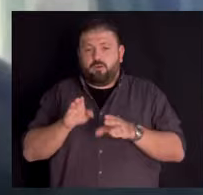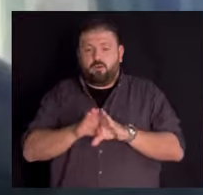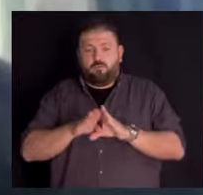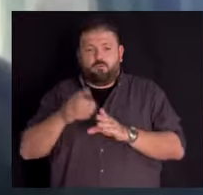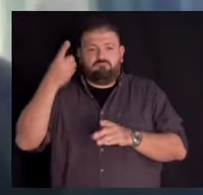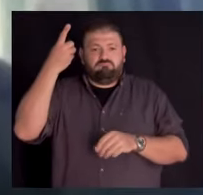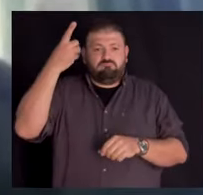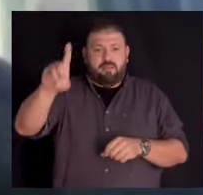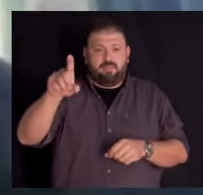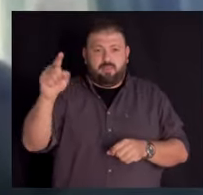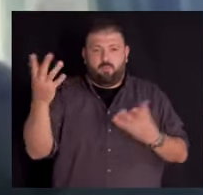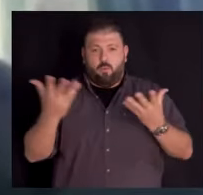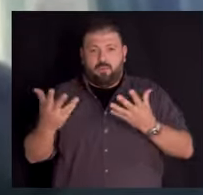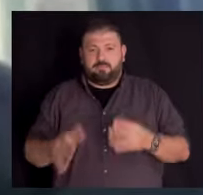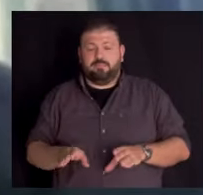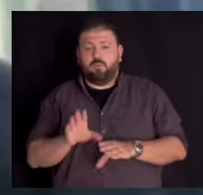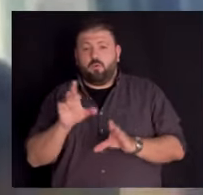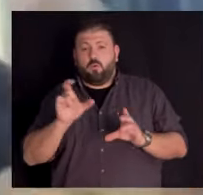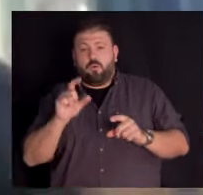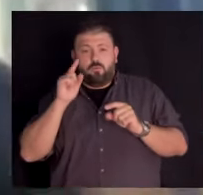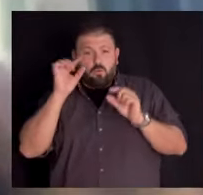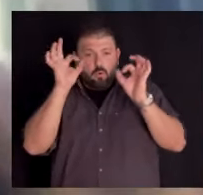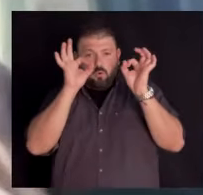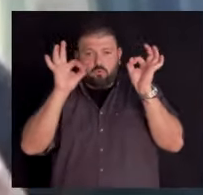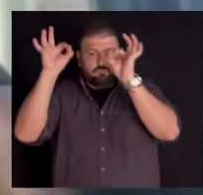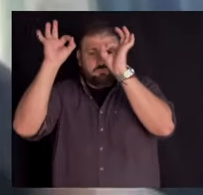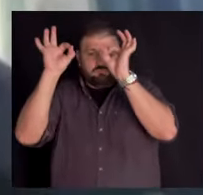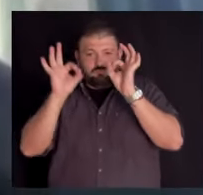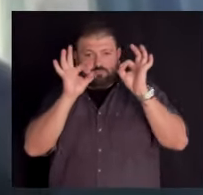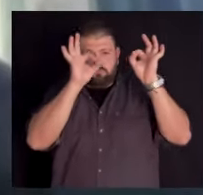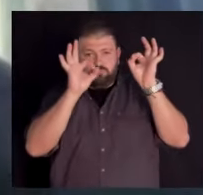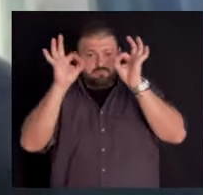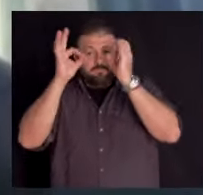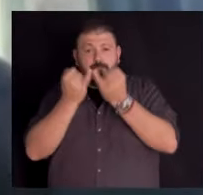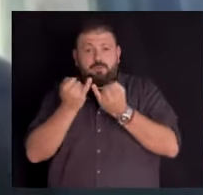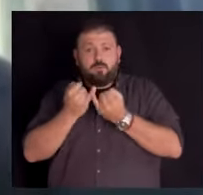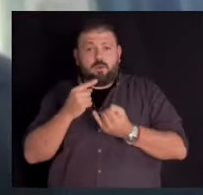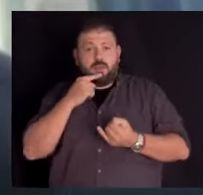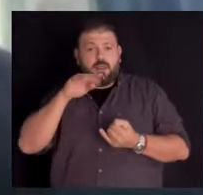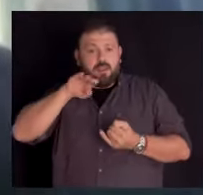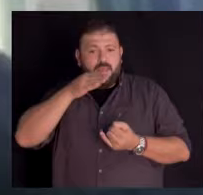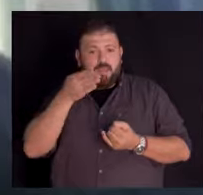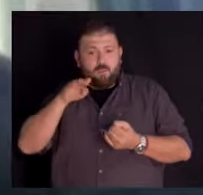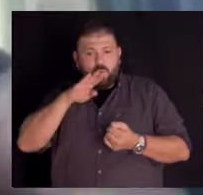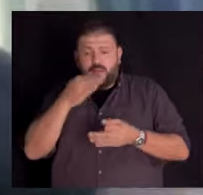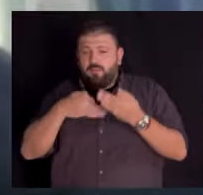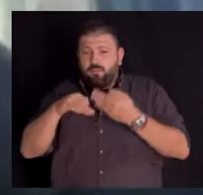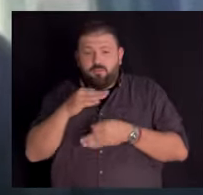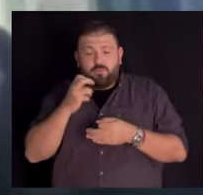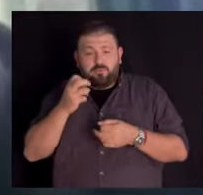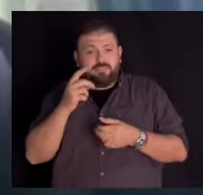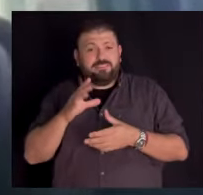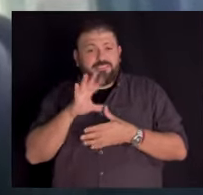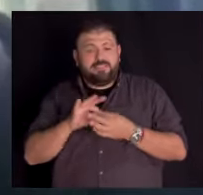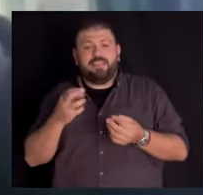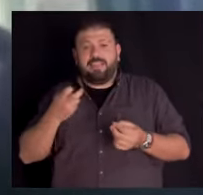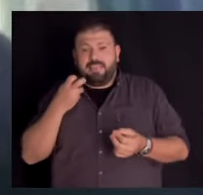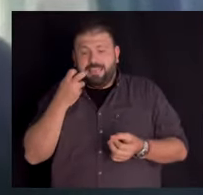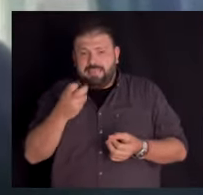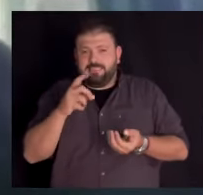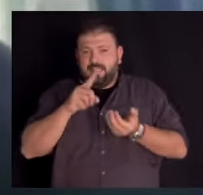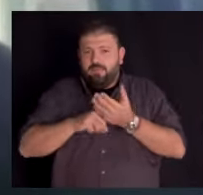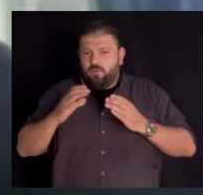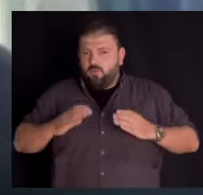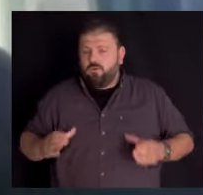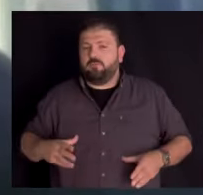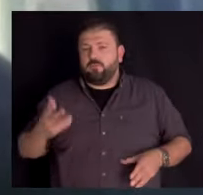¿no? Cuando movemos los ojos, cuando hablamos, la lengua, ¿sí? Entonces, el sistema nervioso tiene que ver con todo y